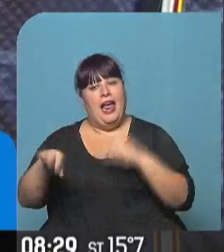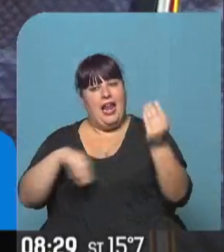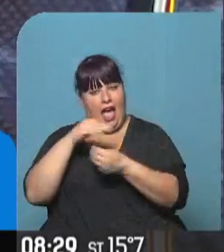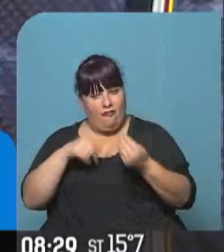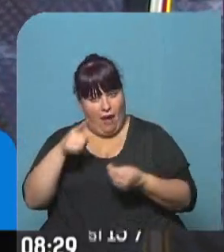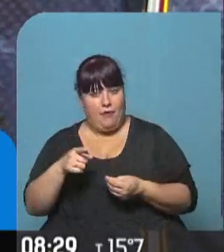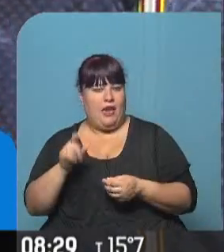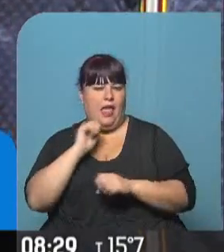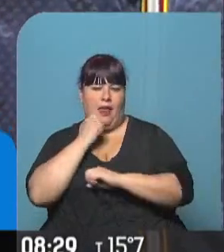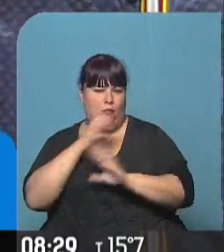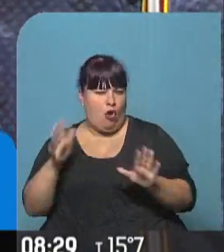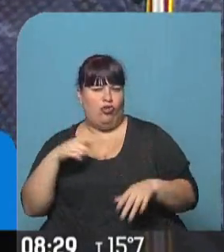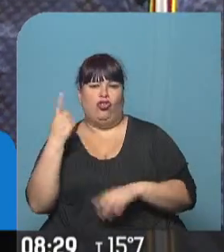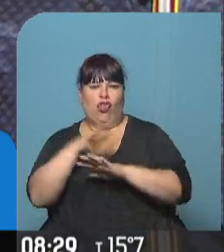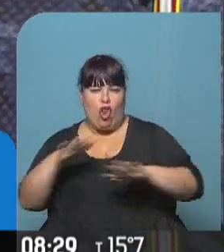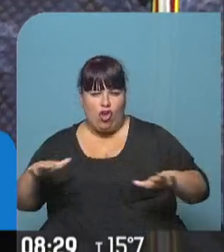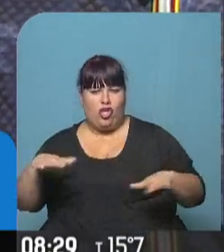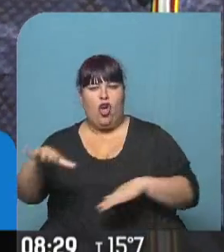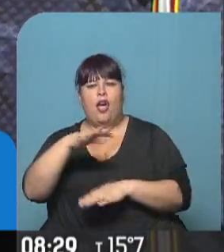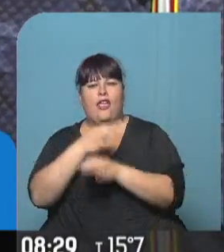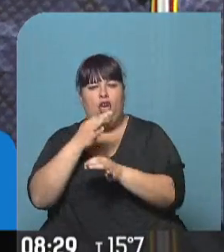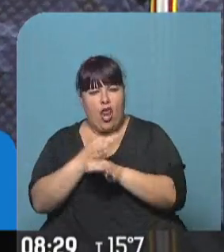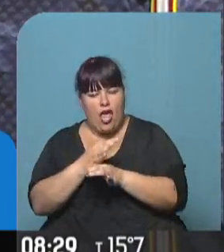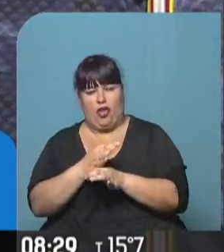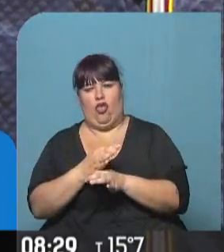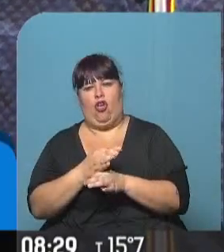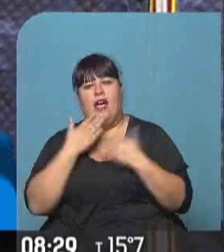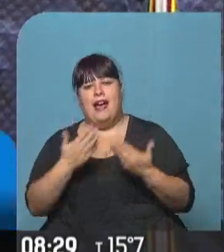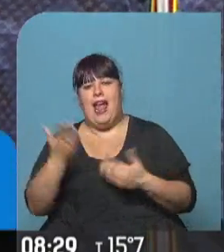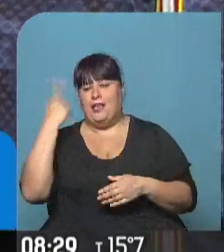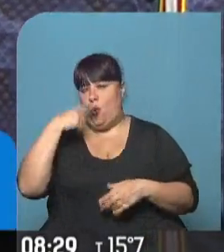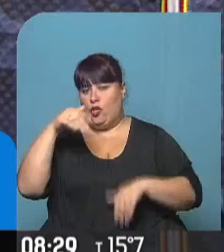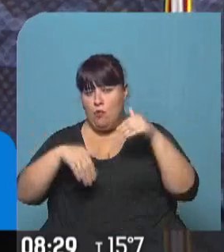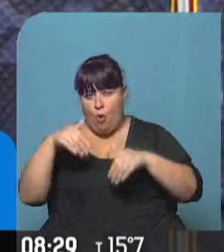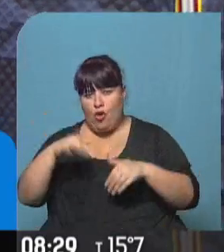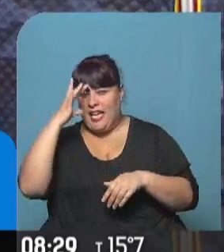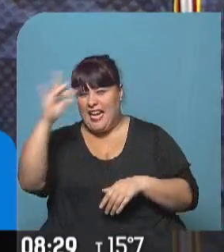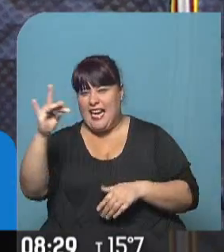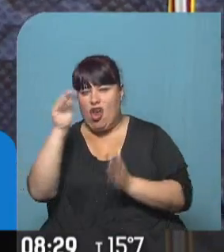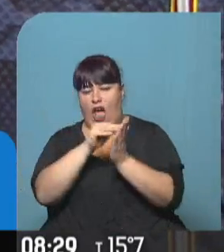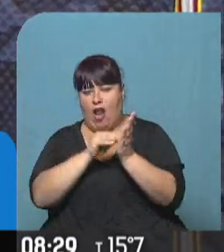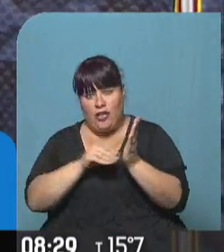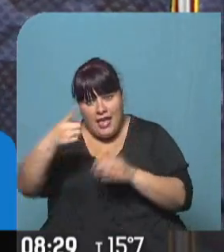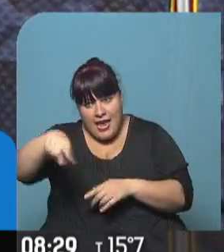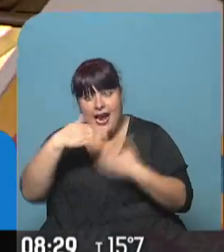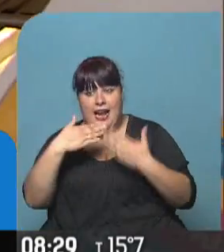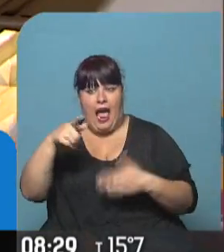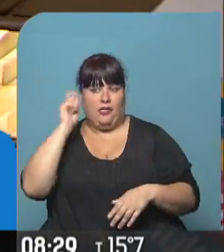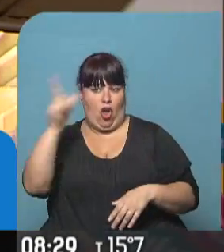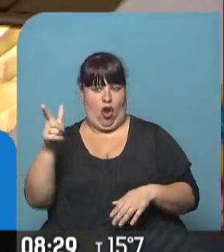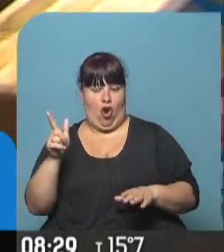encantadora de todos estos chicos la comunidad educativa hizo que en el última elección se batirá el récord descritos ellos lograron